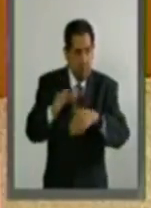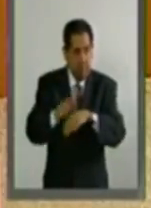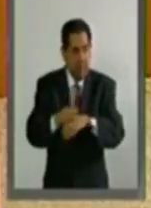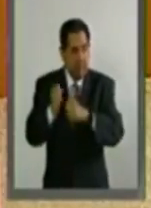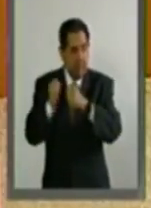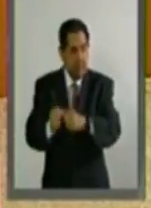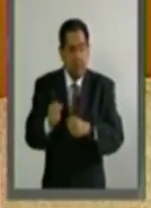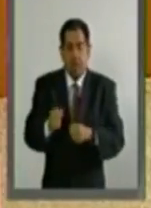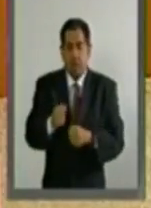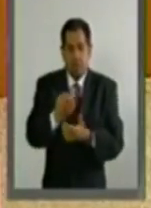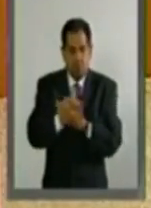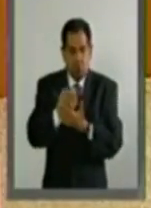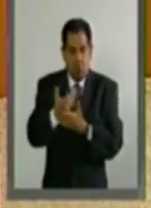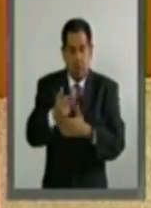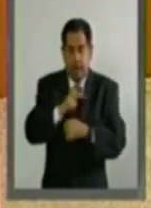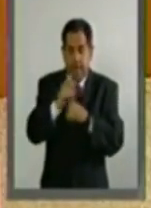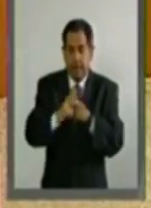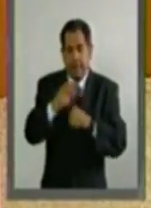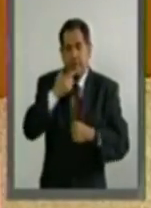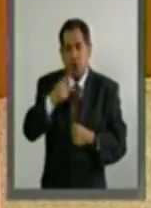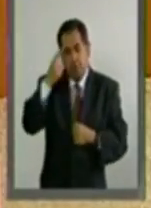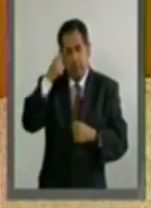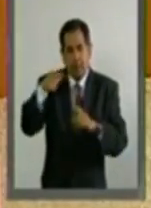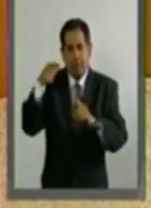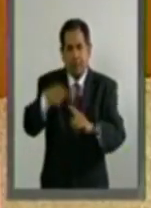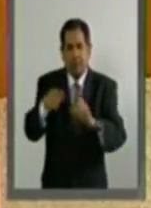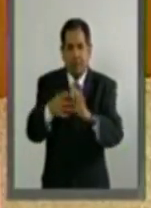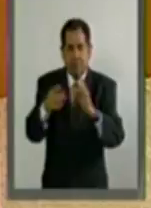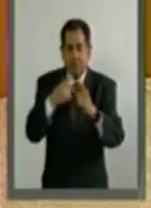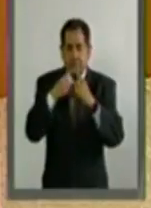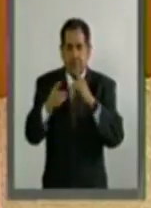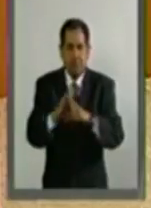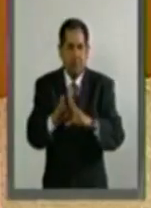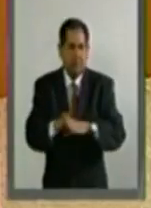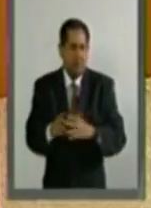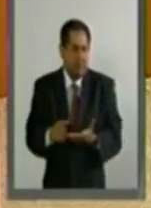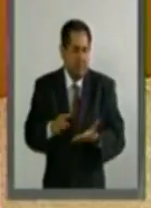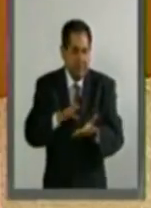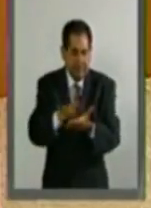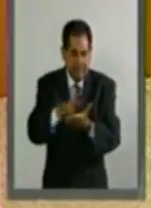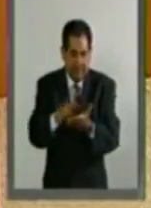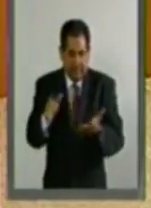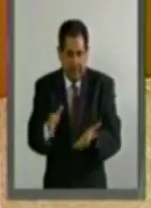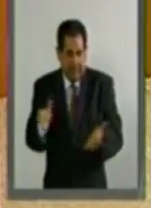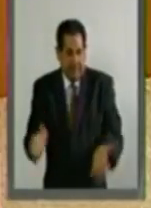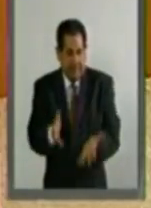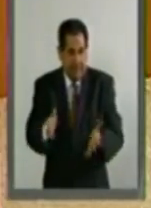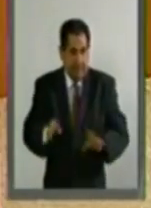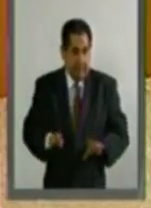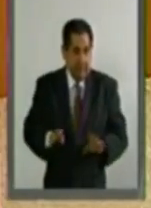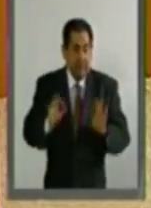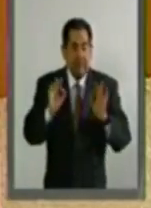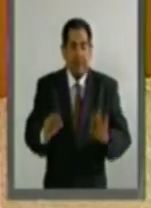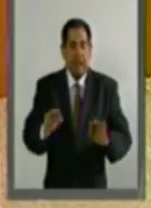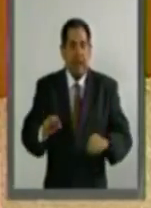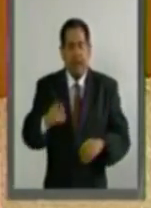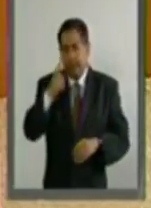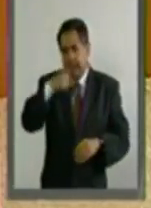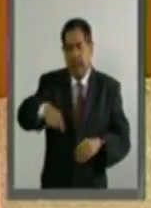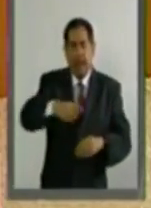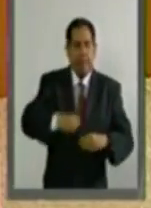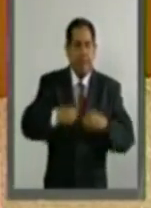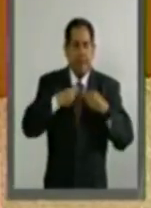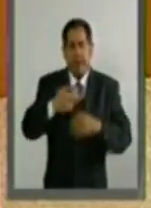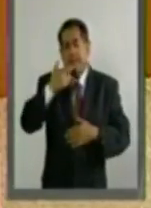fortalezas económicas del país y que éstas se traduzcan en el mejoramiento sistemático del bienestar y la calidad de vida de